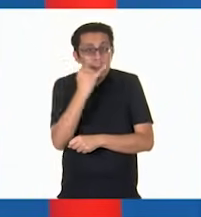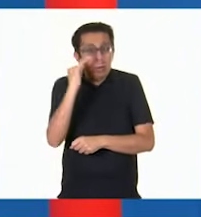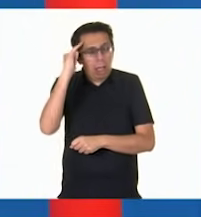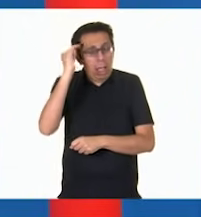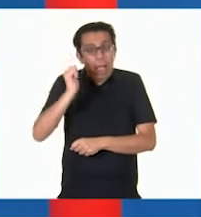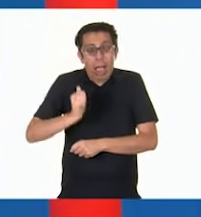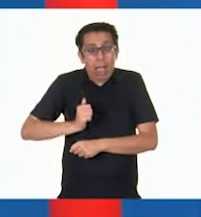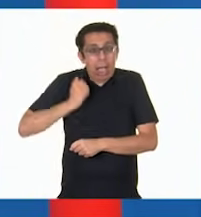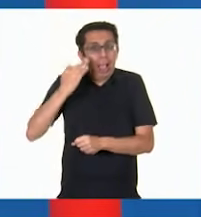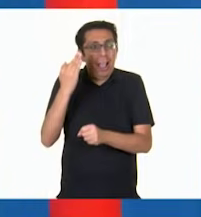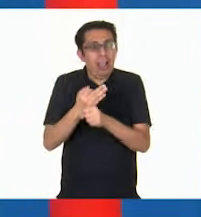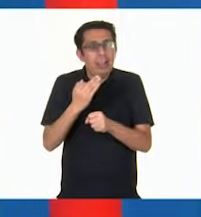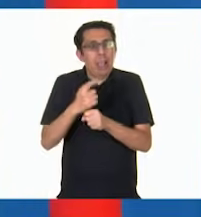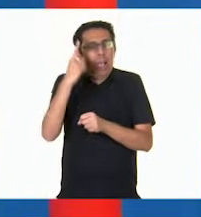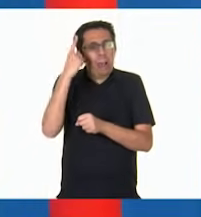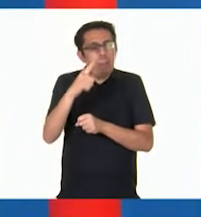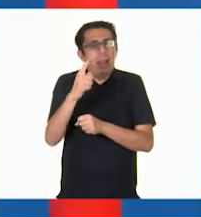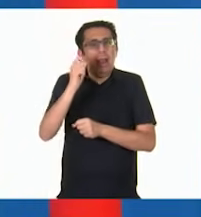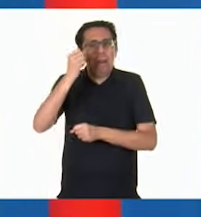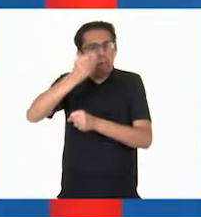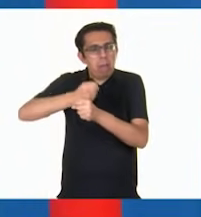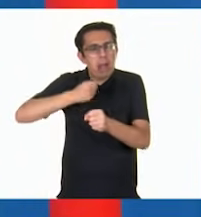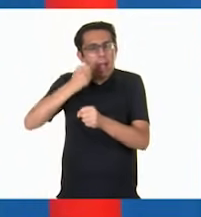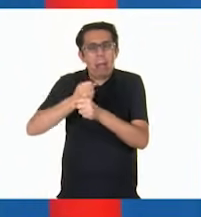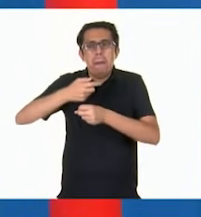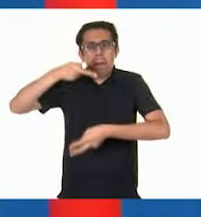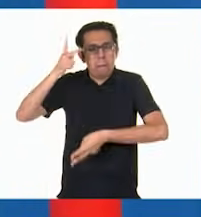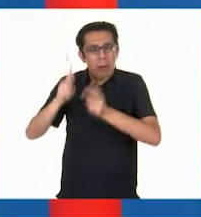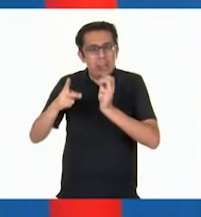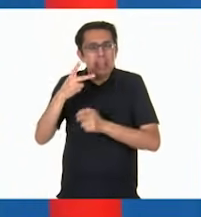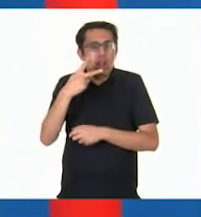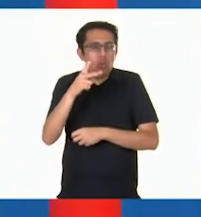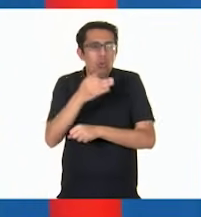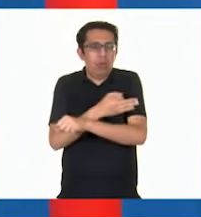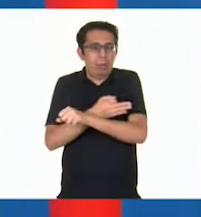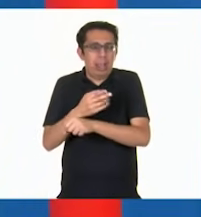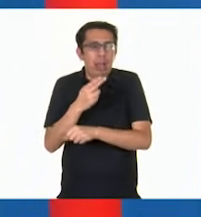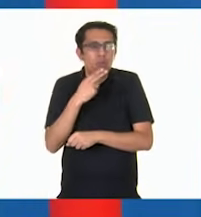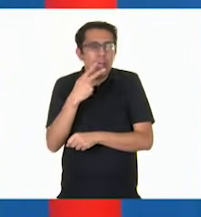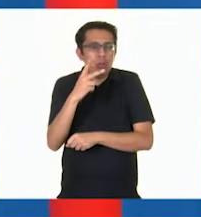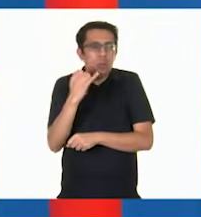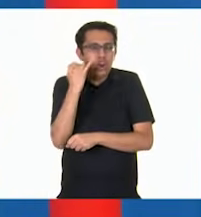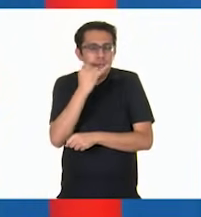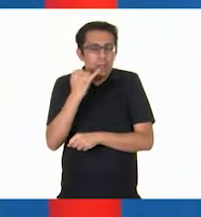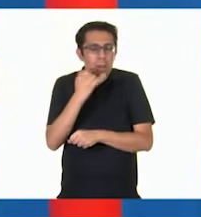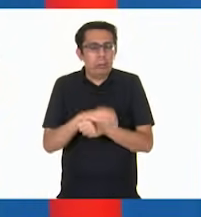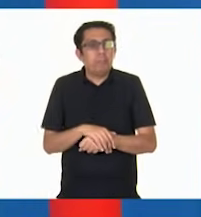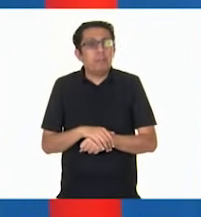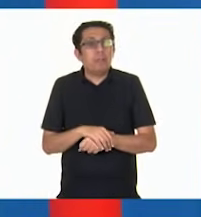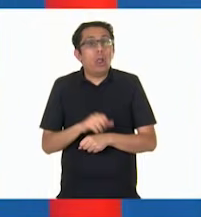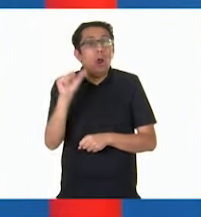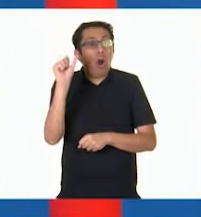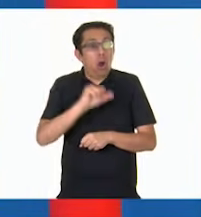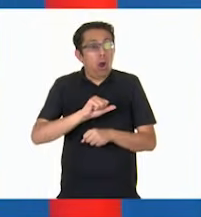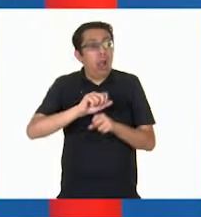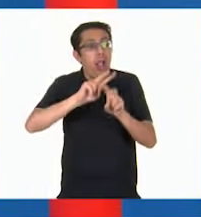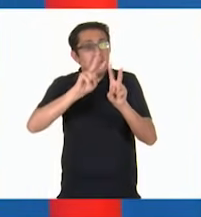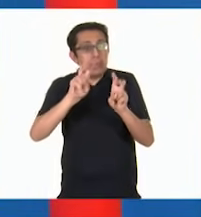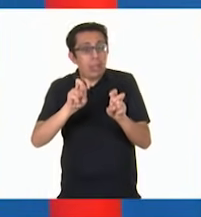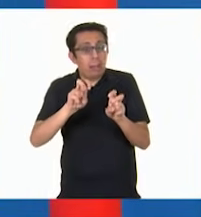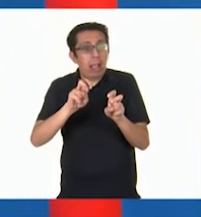aprovecha también este momento para practicarla y platica con tu familia en tu lengua materna. Por hoy hemos terminado con